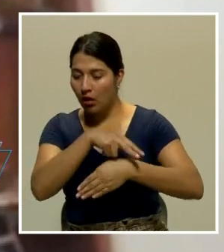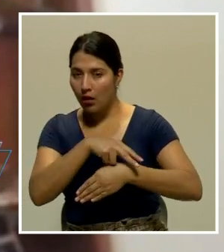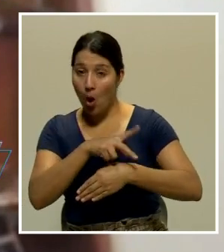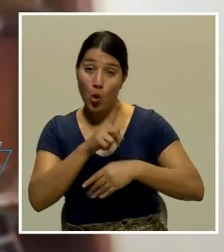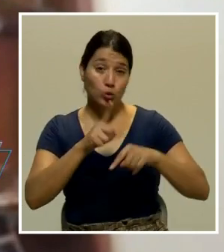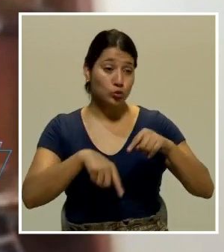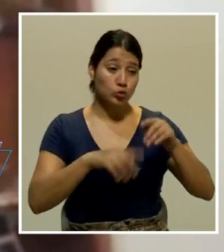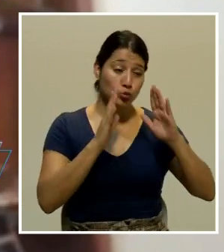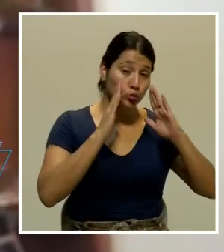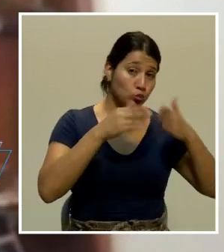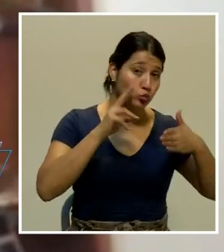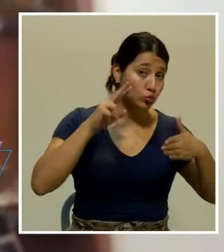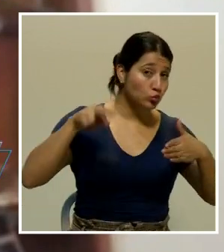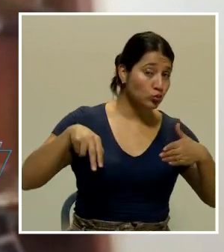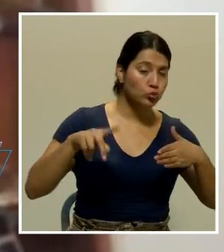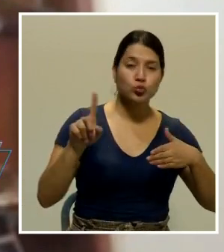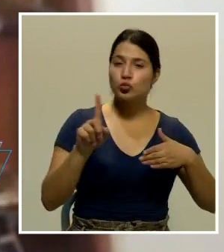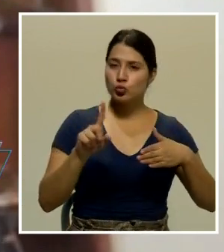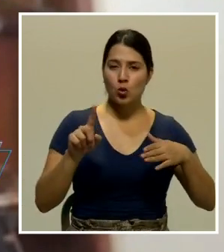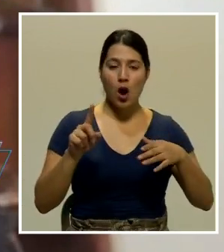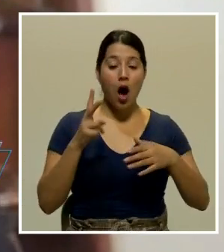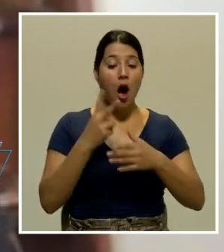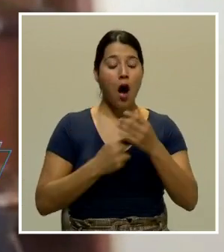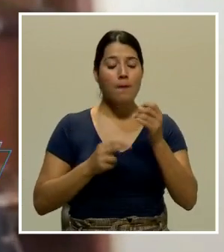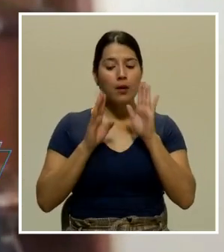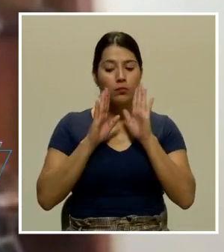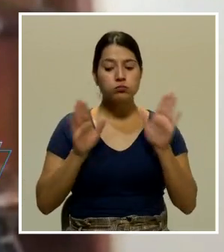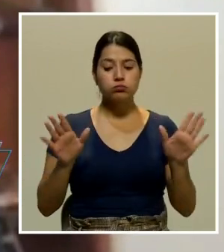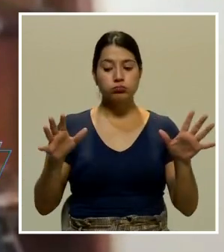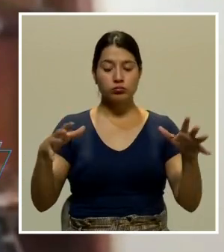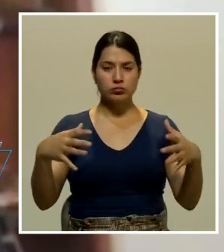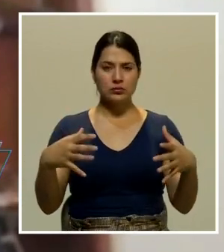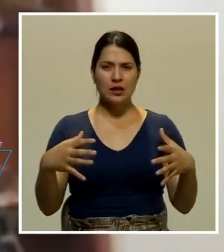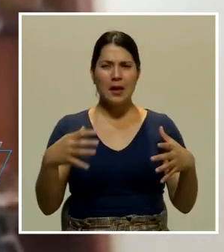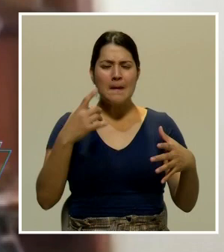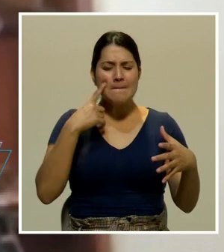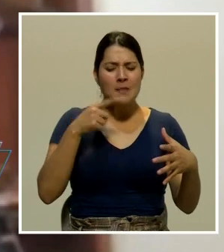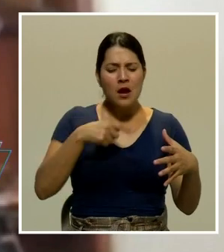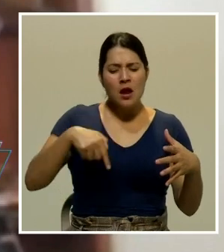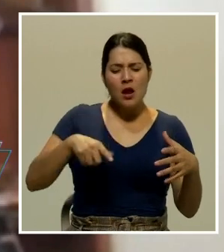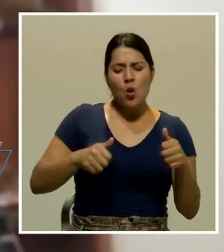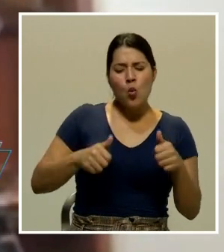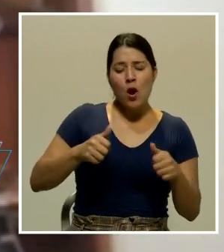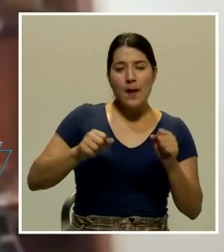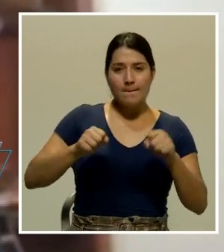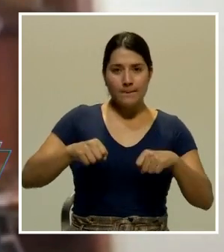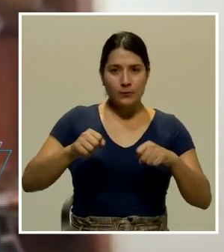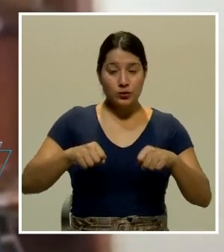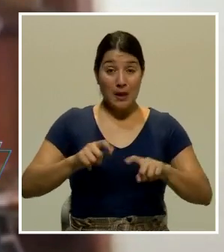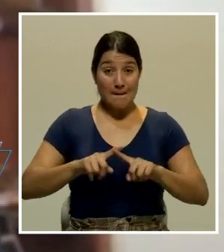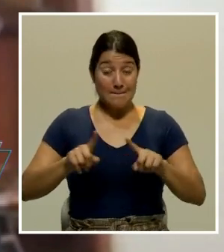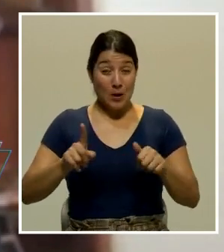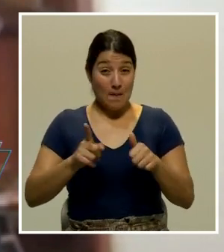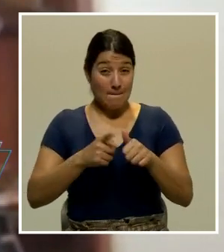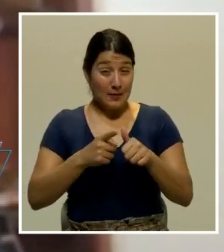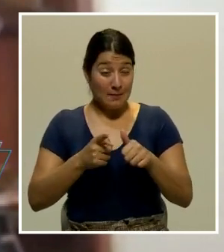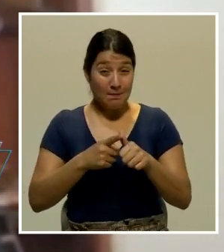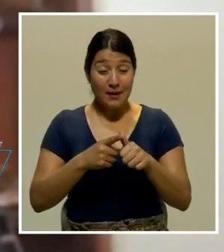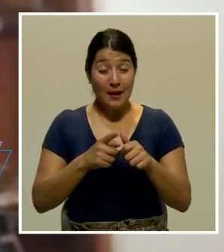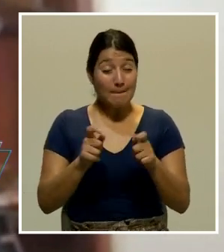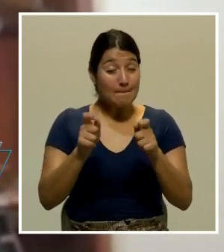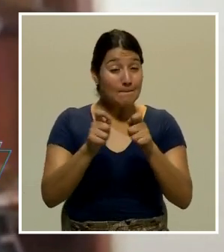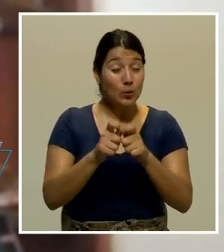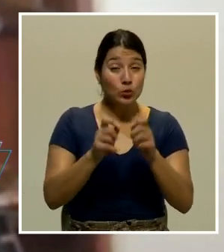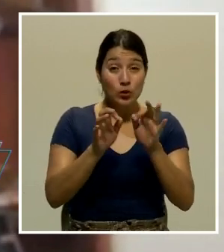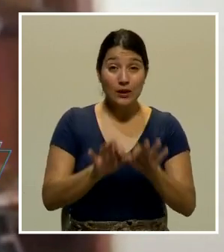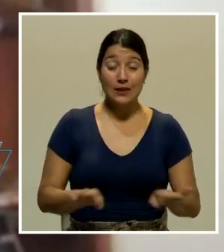puede echar a andar todo un andamiaje sin ver cuáles son las posibilidades. Pero el primer aspecto fundamental